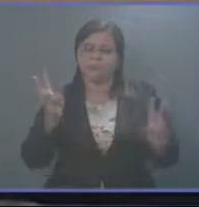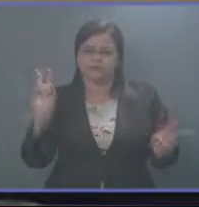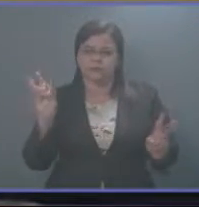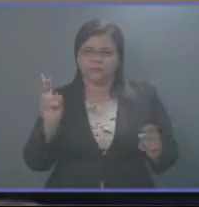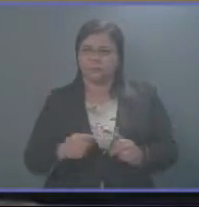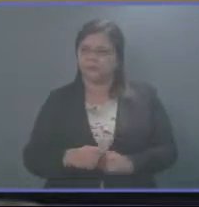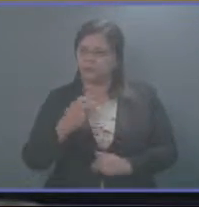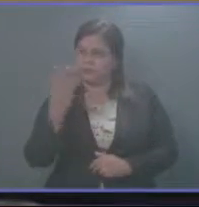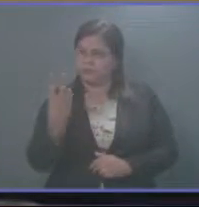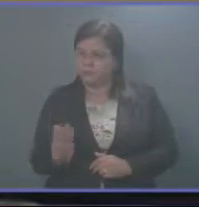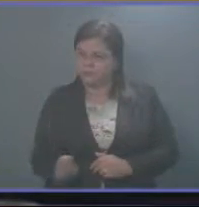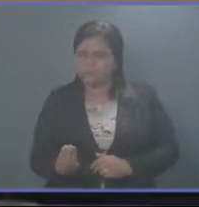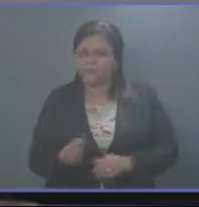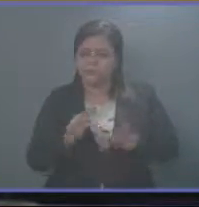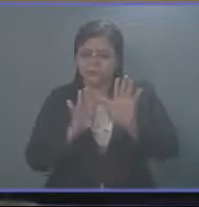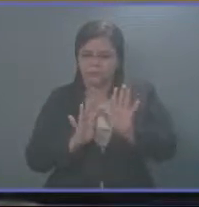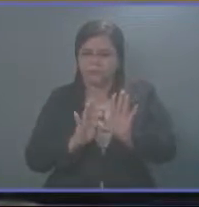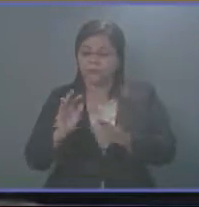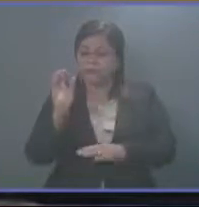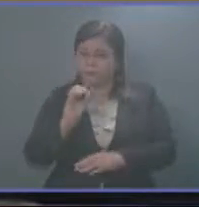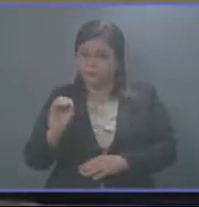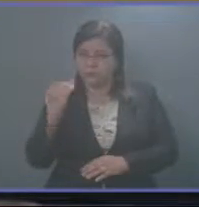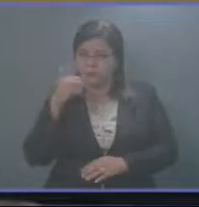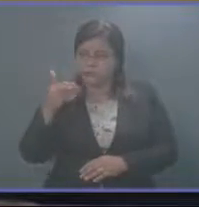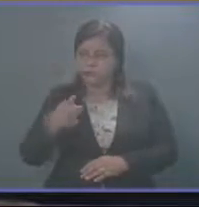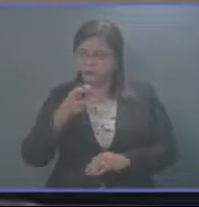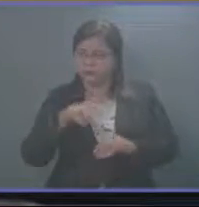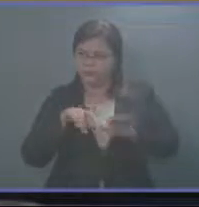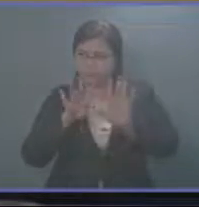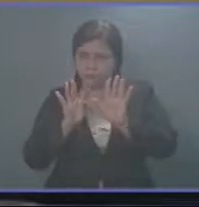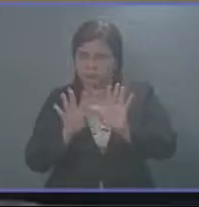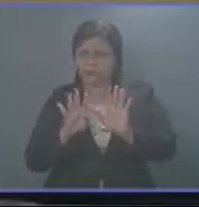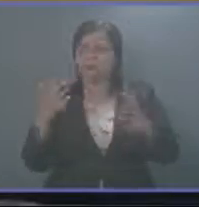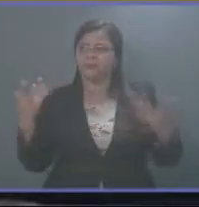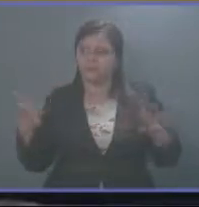Salvador a los 9 días del mes de octubre del año 2019.